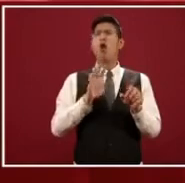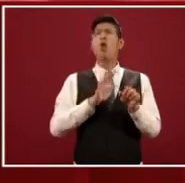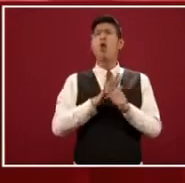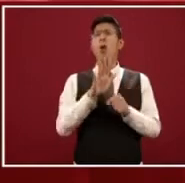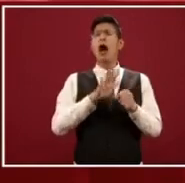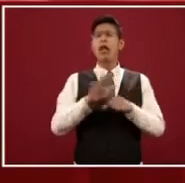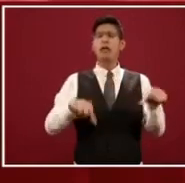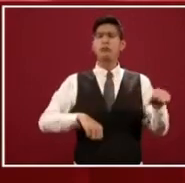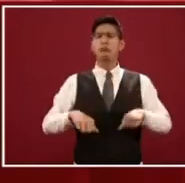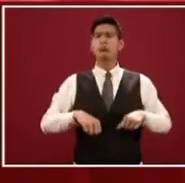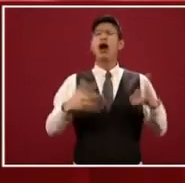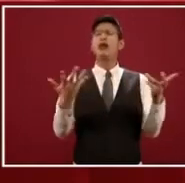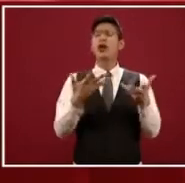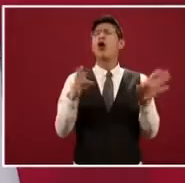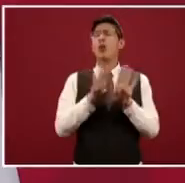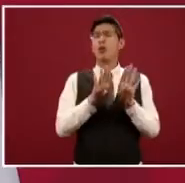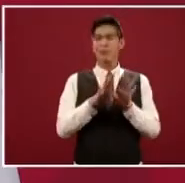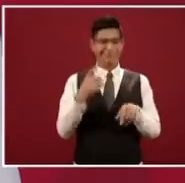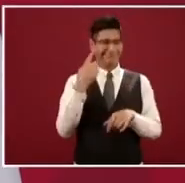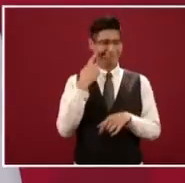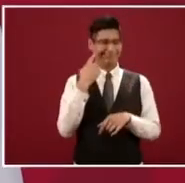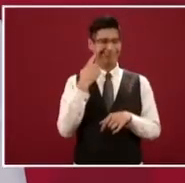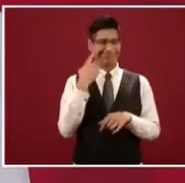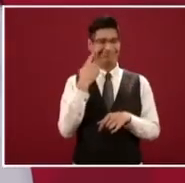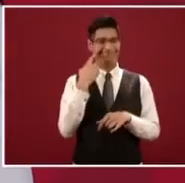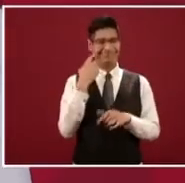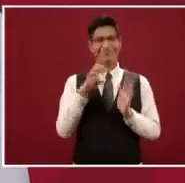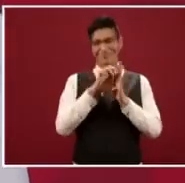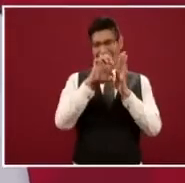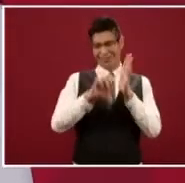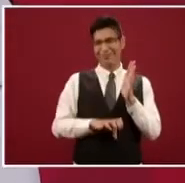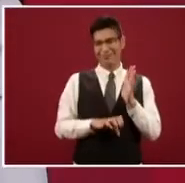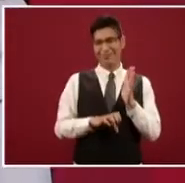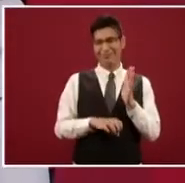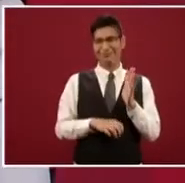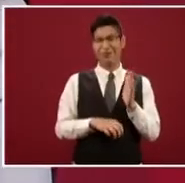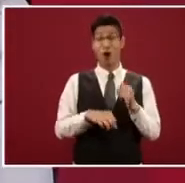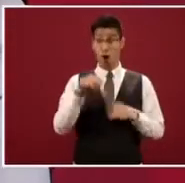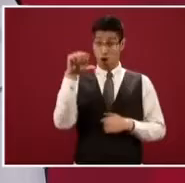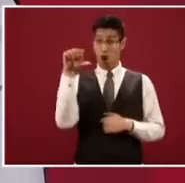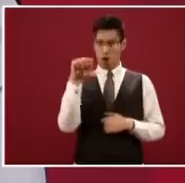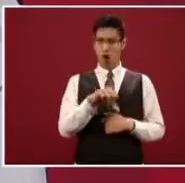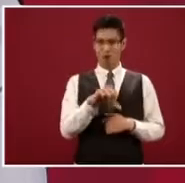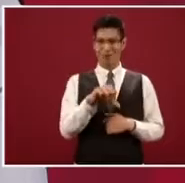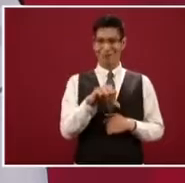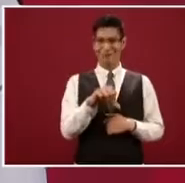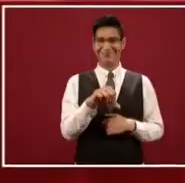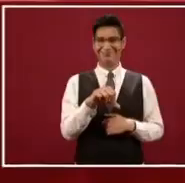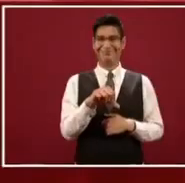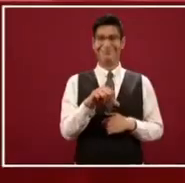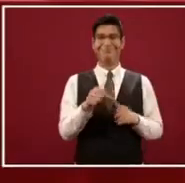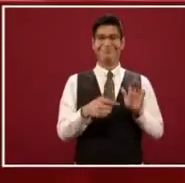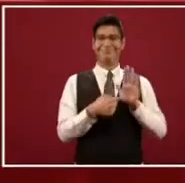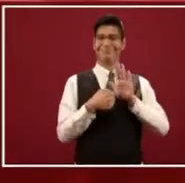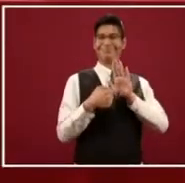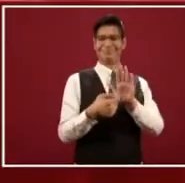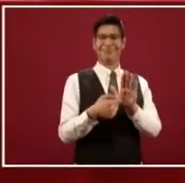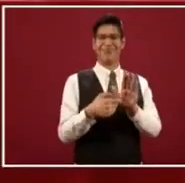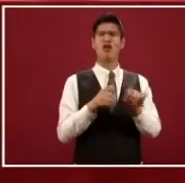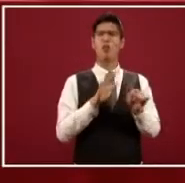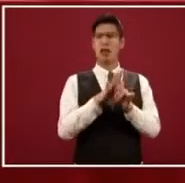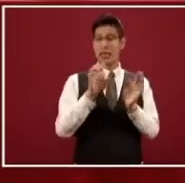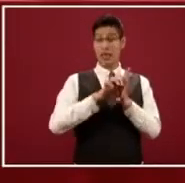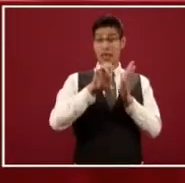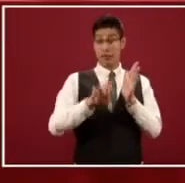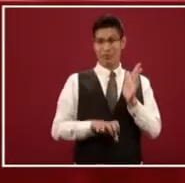podemos llevar a cabo. Como pueden ver ustedes, por ejemplo, el día de hoy, para dar ya un ejemplo directo de cómo vamos a